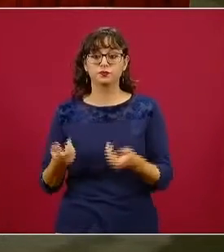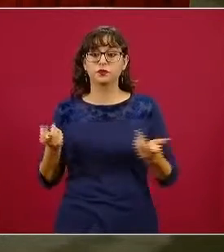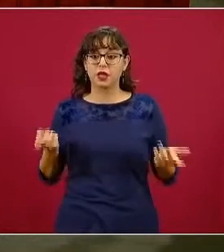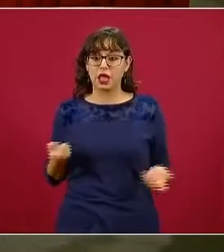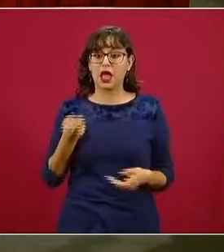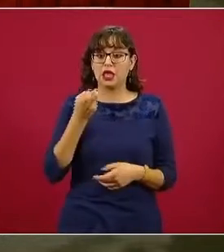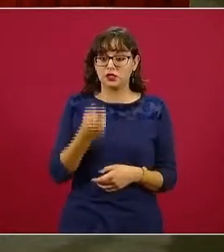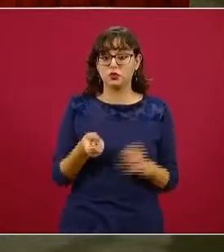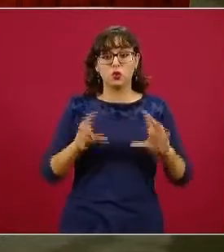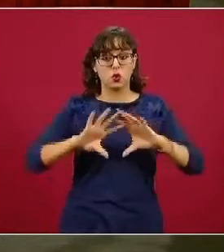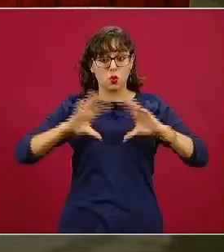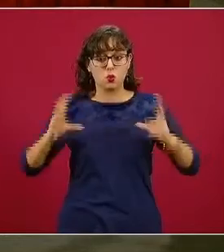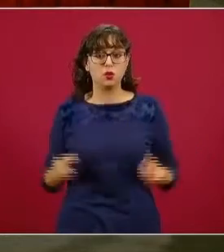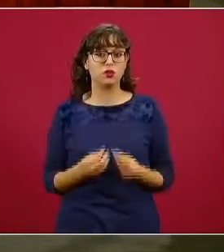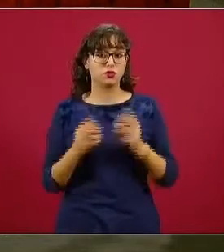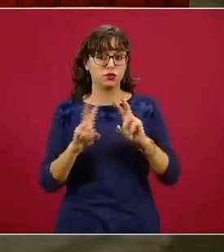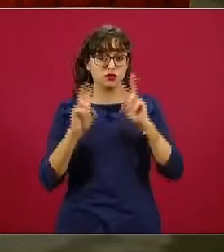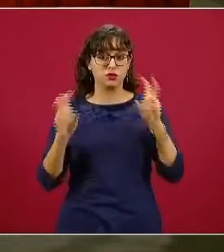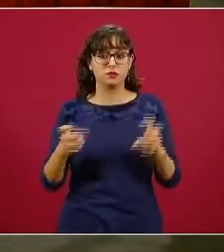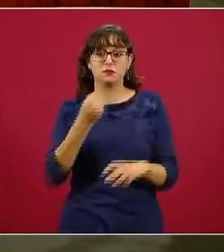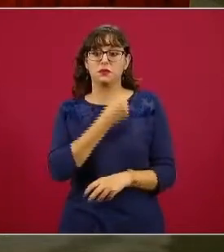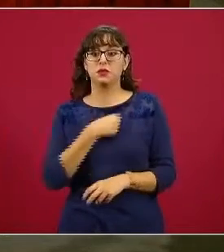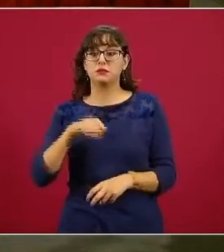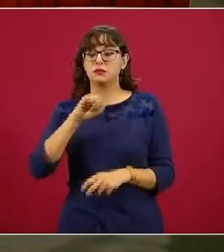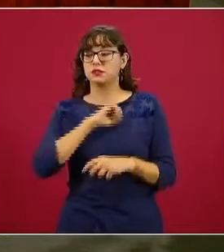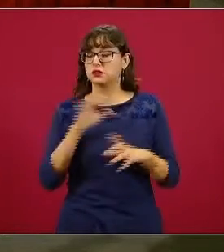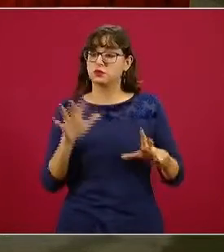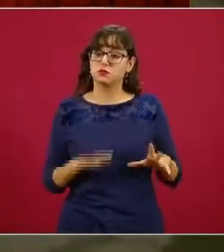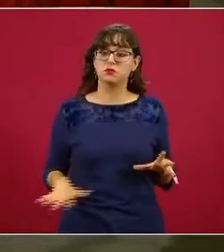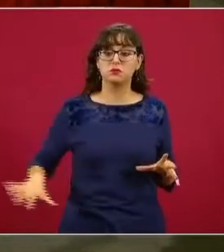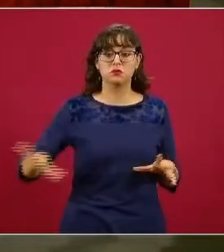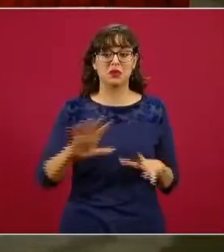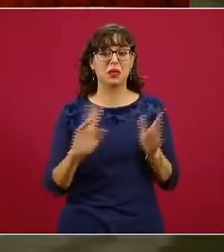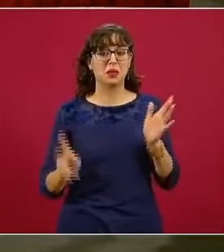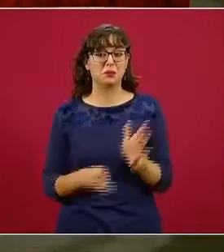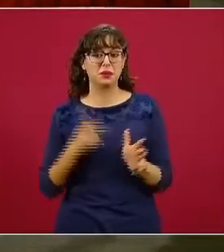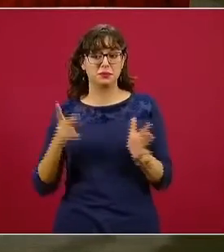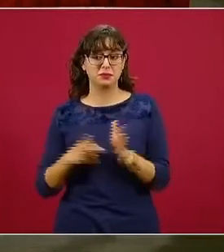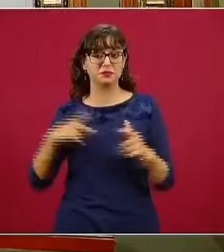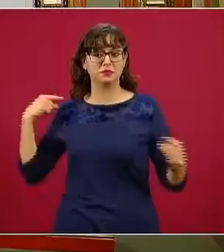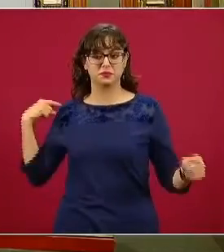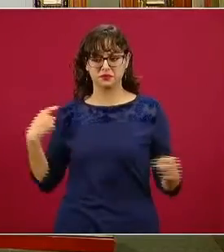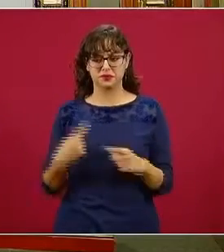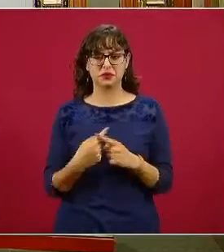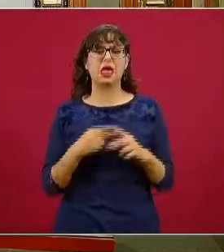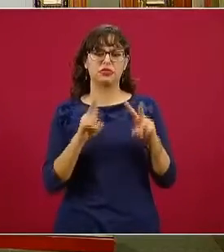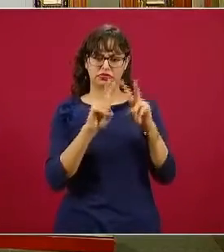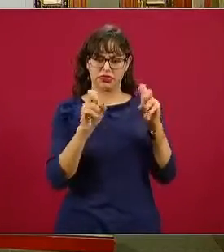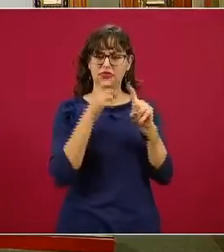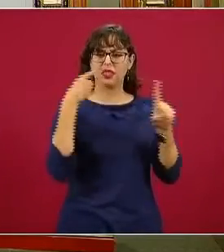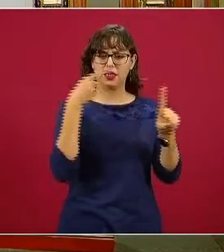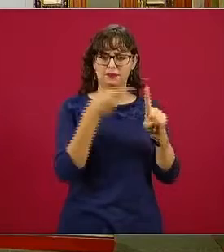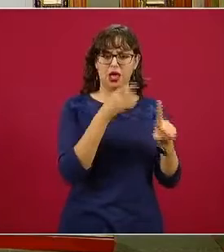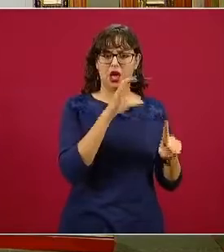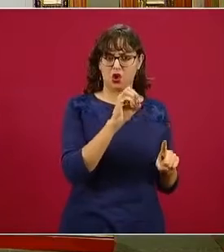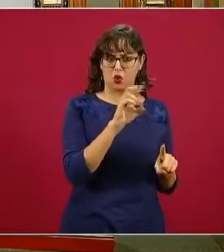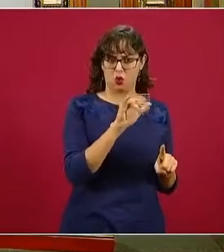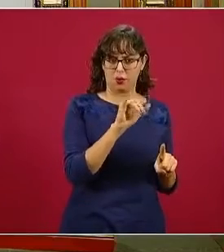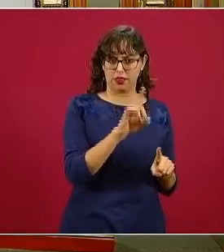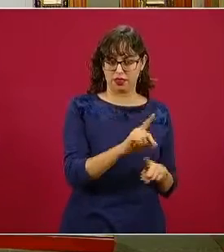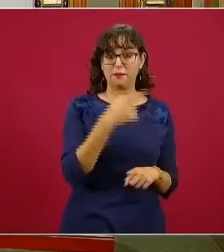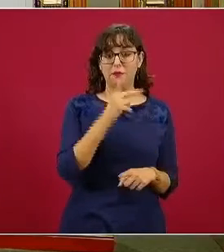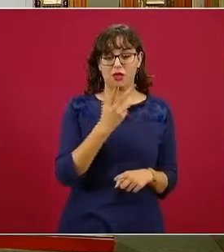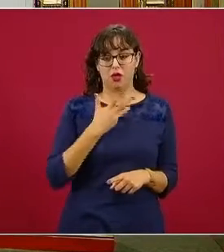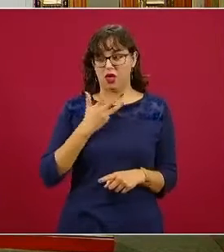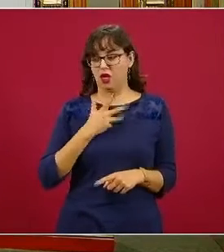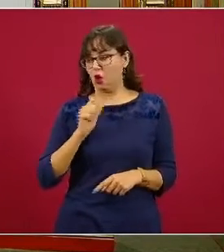pública. Como han visto a lo largo de las distintas conferencias, hablamos de COVID, pero hablamos de muchas otras actividades. México